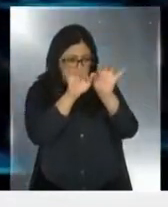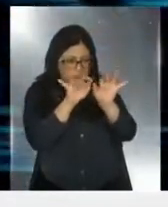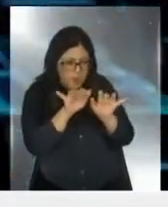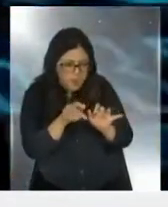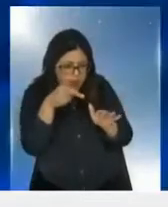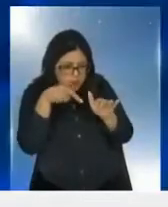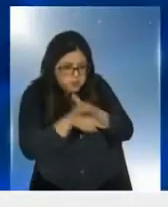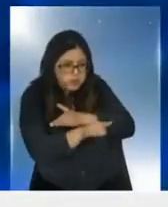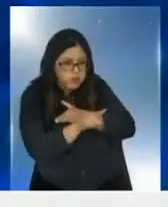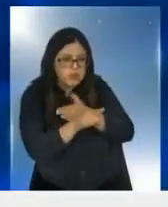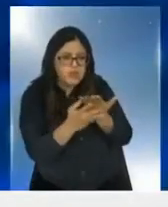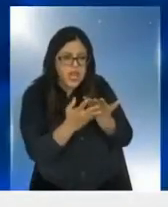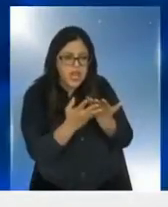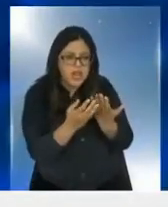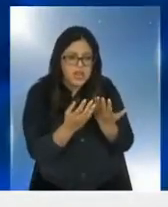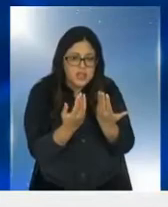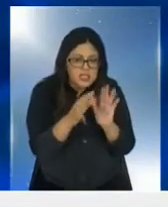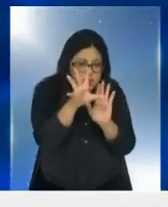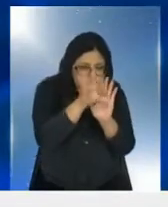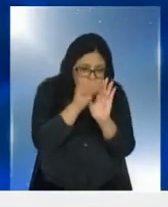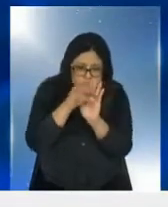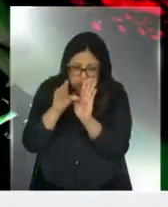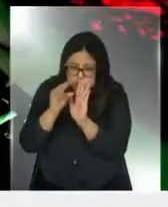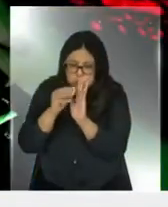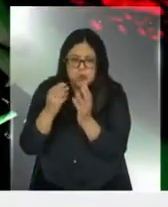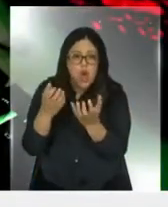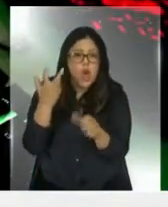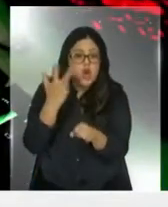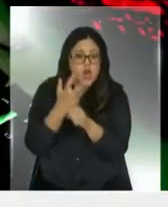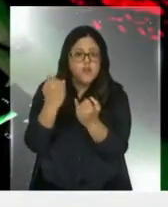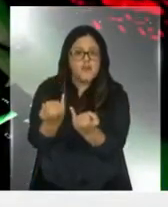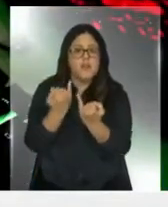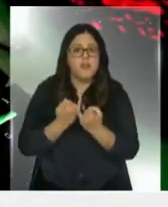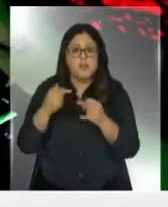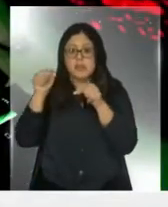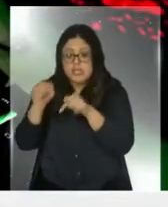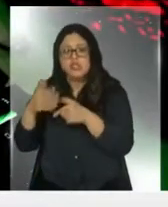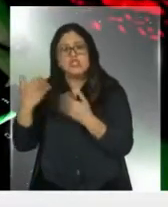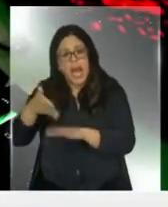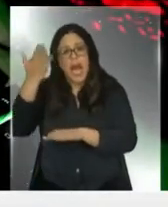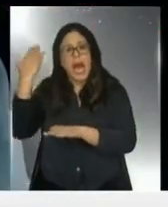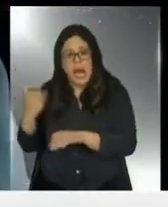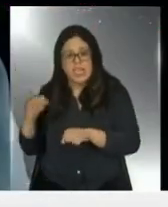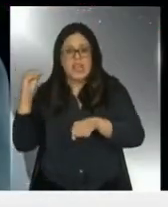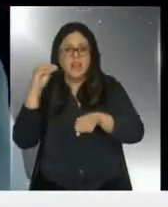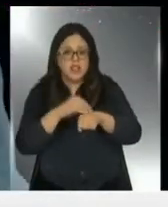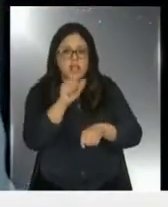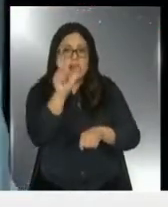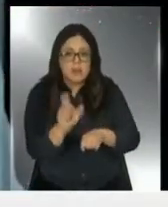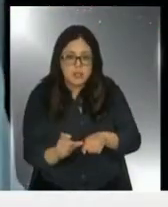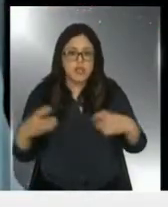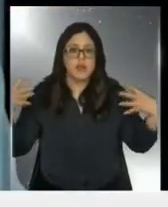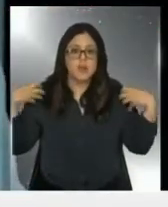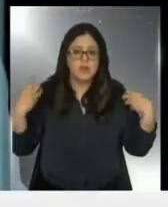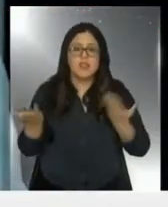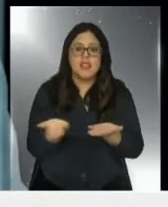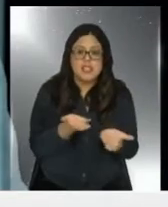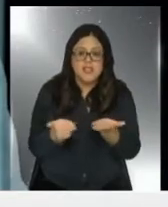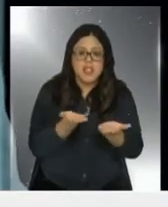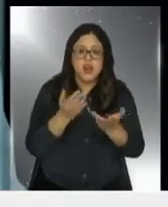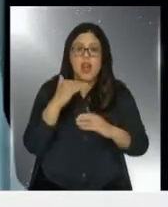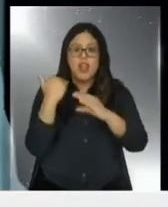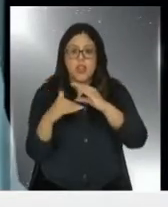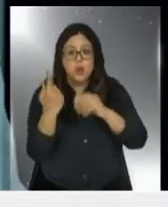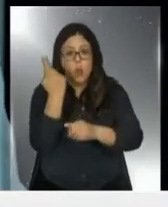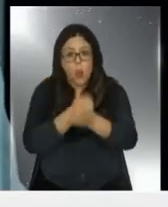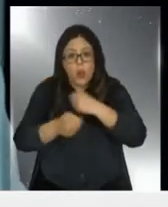sistema y robar la información. Una falla que había sido advertida por el fabricante del servidor de correos